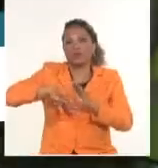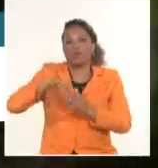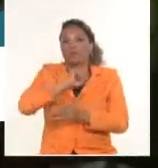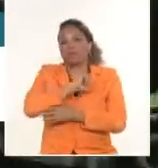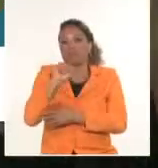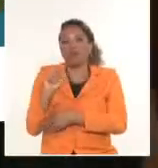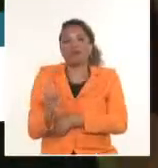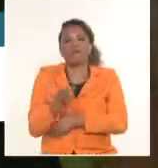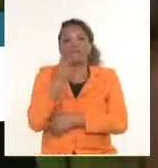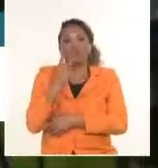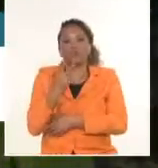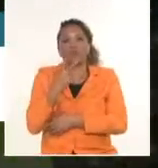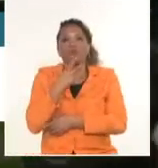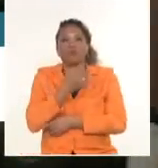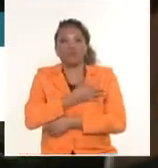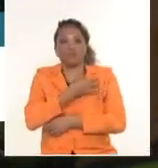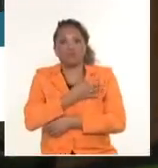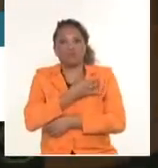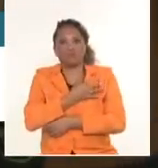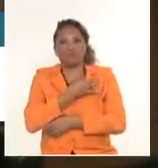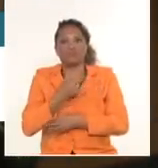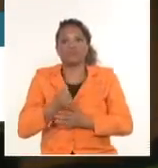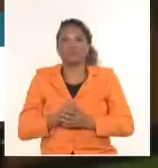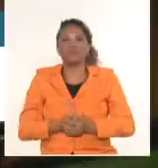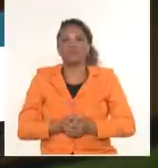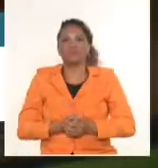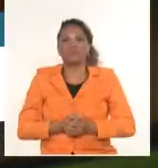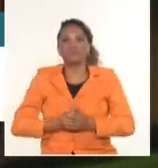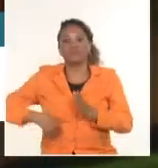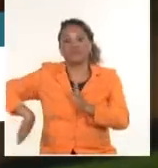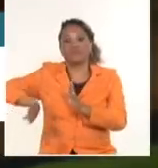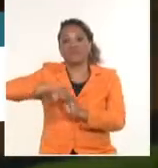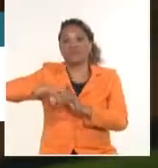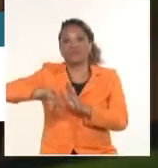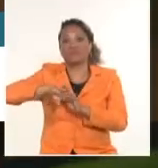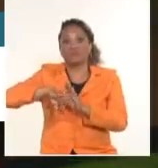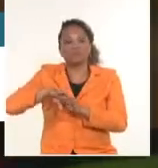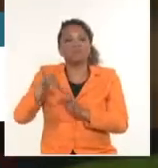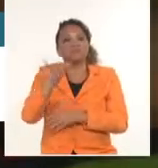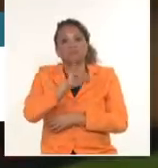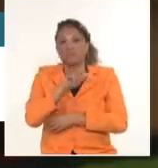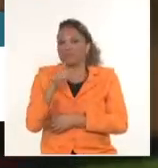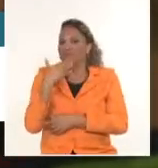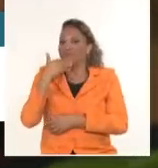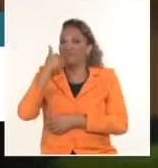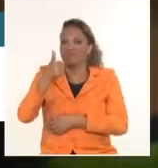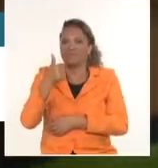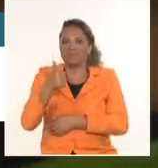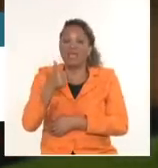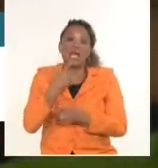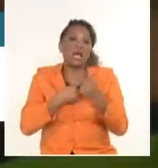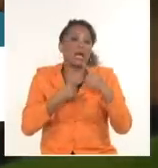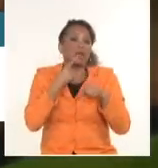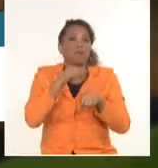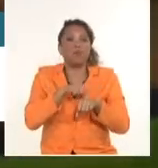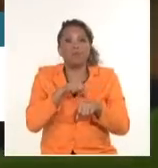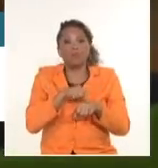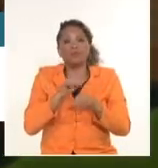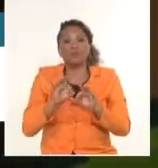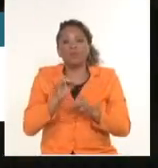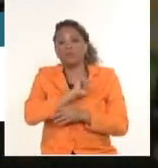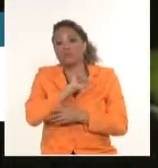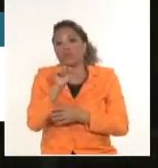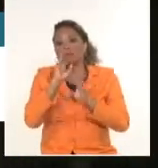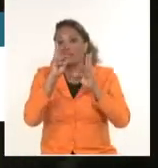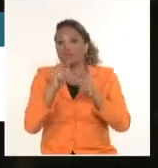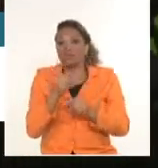preseas en citas bajo los 5 aros. Un taekwondoka que, bueno, pues no tuvo quizás en este 2024 el mejor de sus